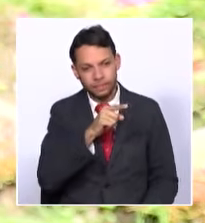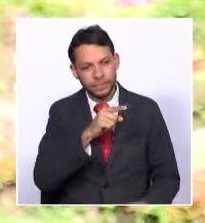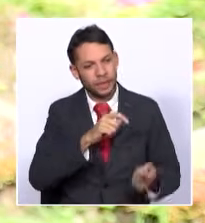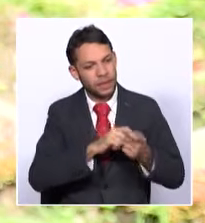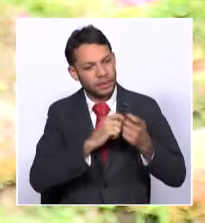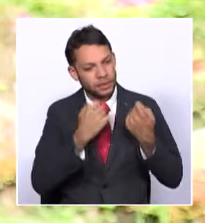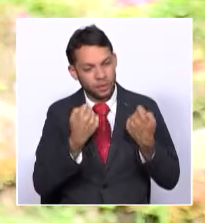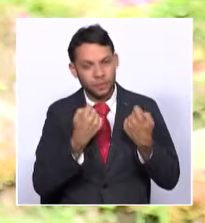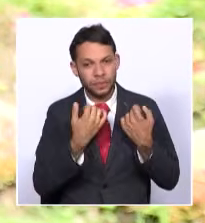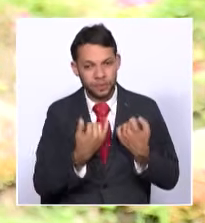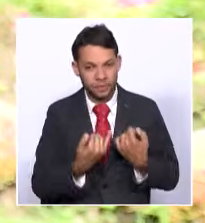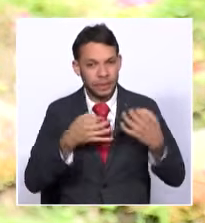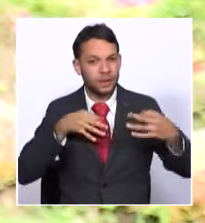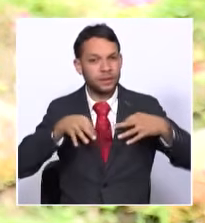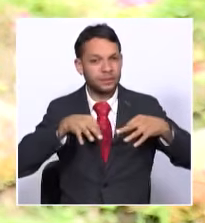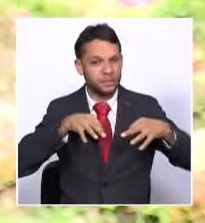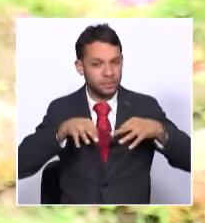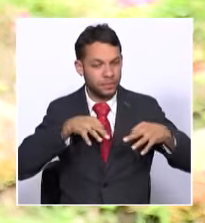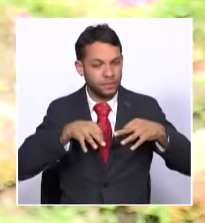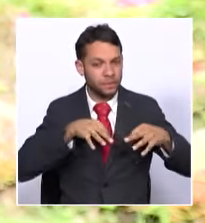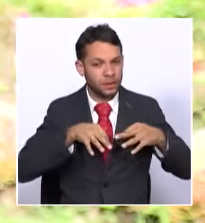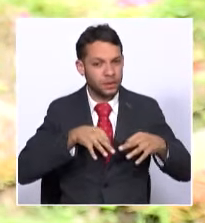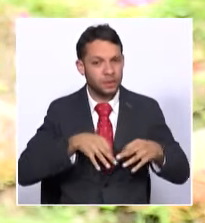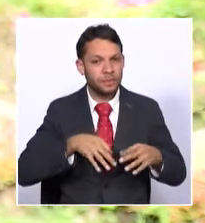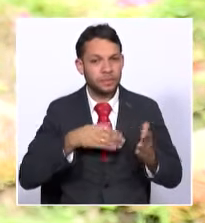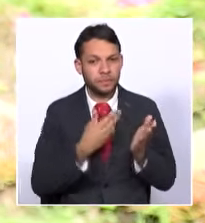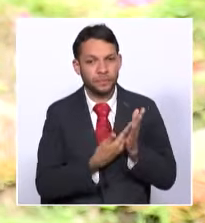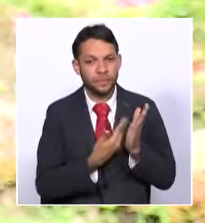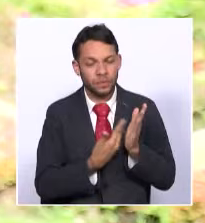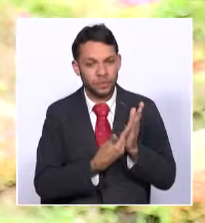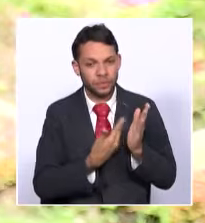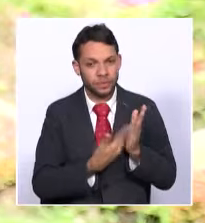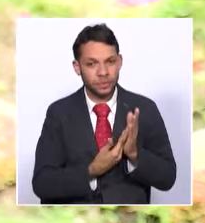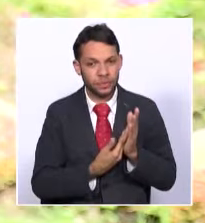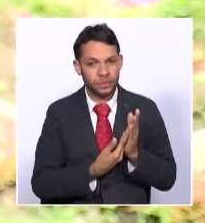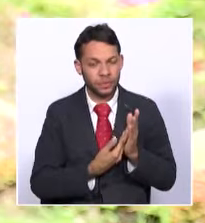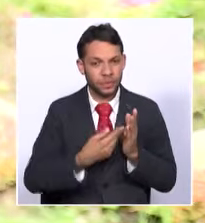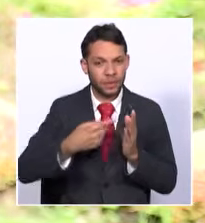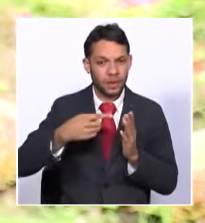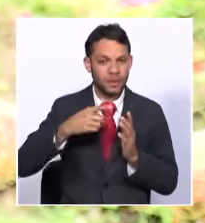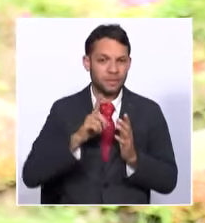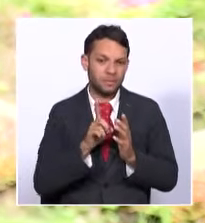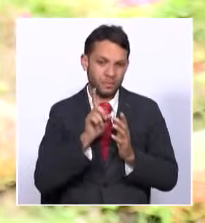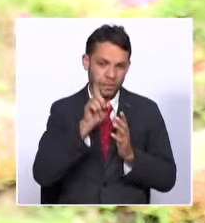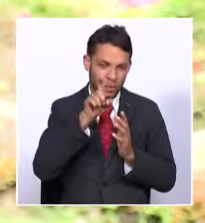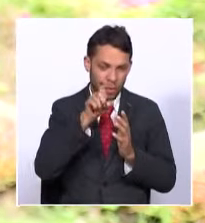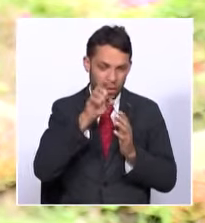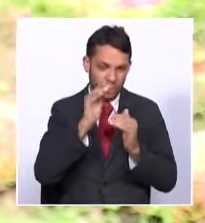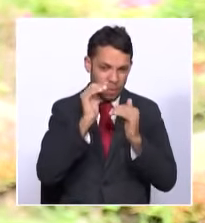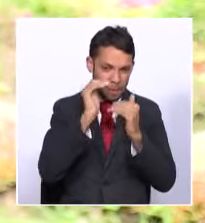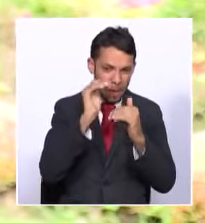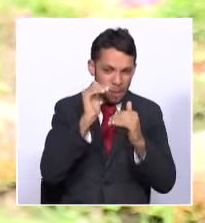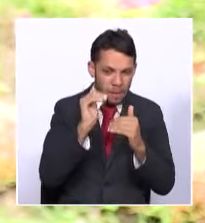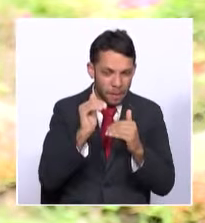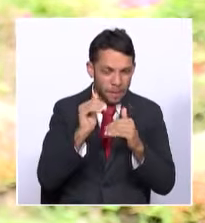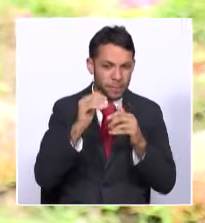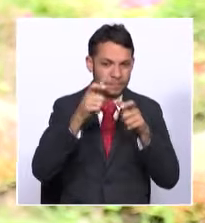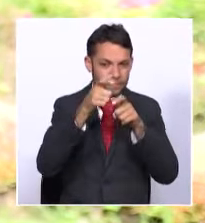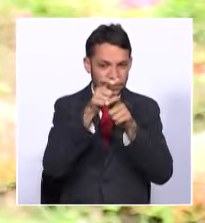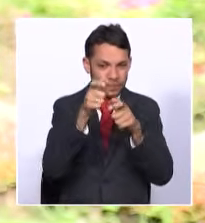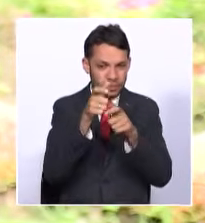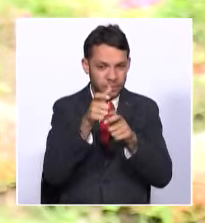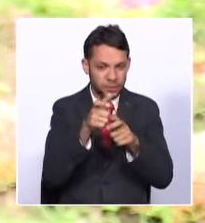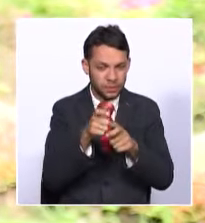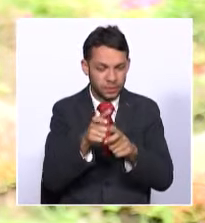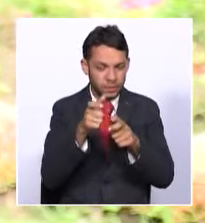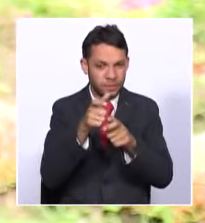les explicaba, y aquí está muy marcado, esta curva que hace la columna y esta escápula que es una escápula